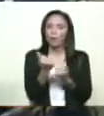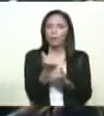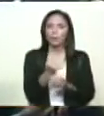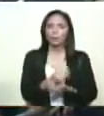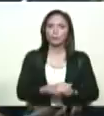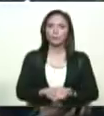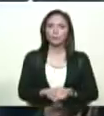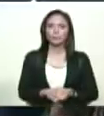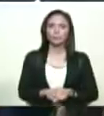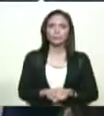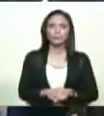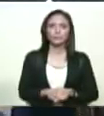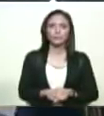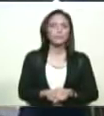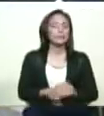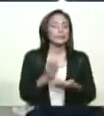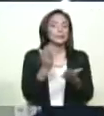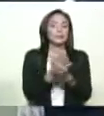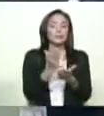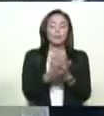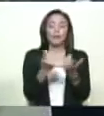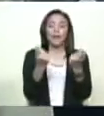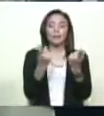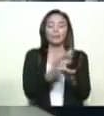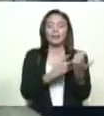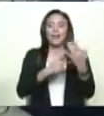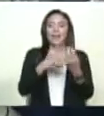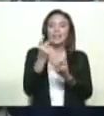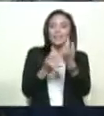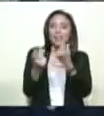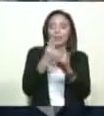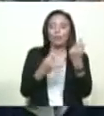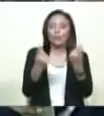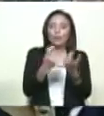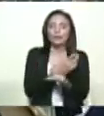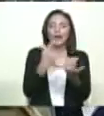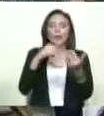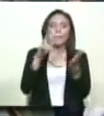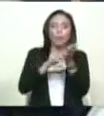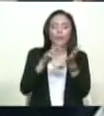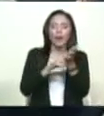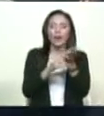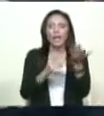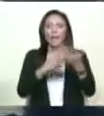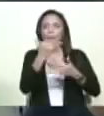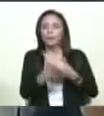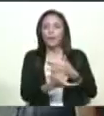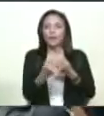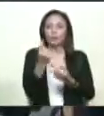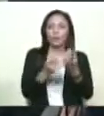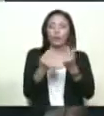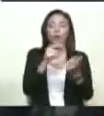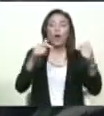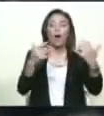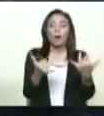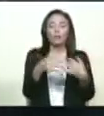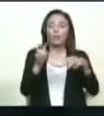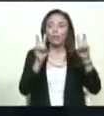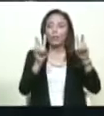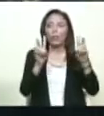siempre hace falta los recursos para los proyectos ahorita tenemos dos temas muy importantes